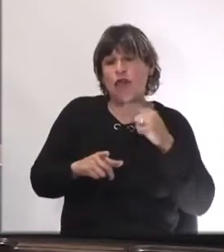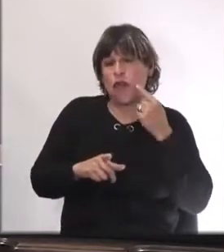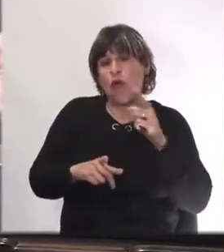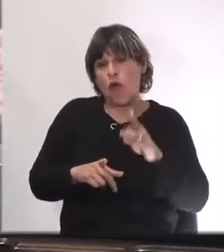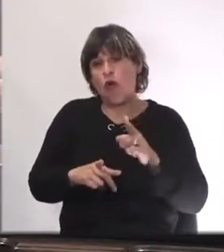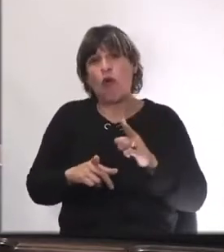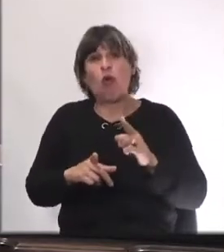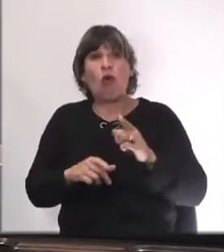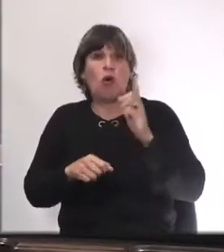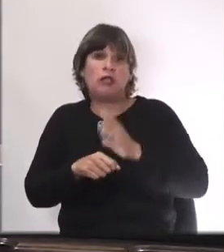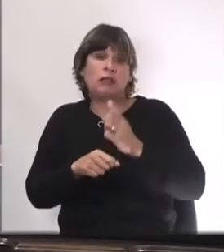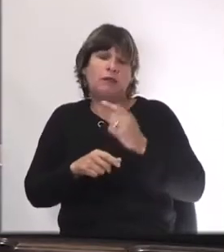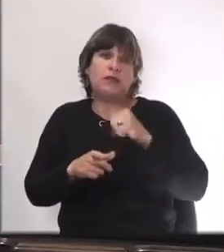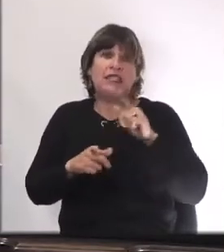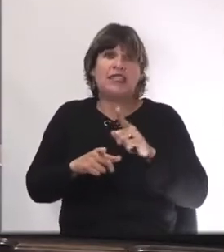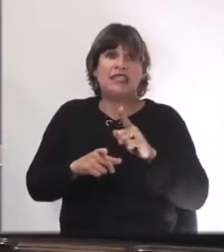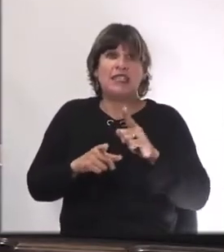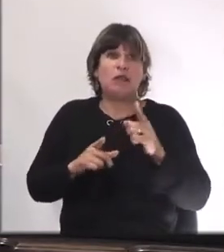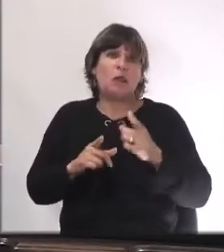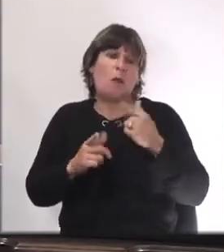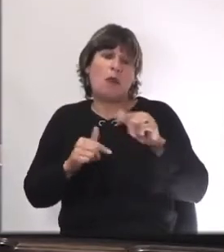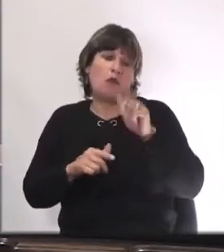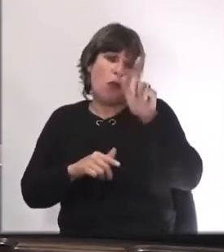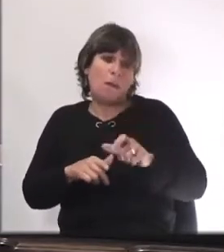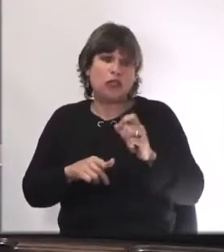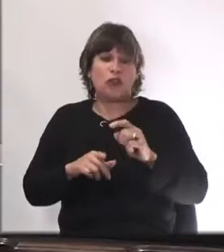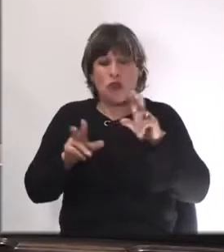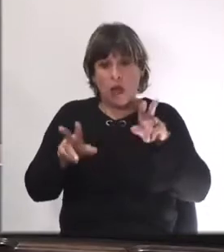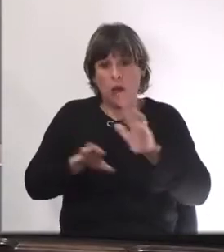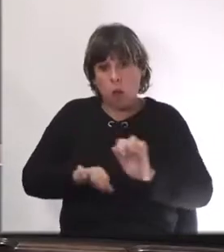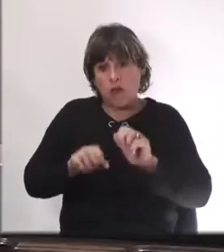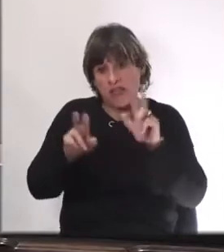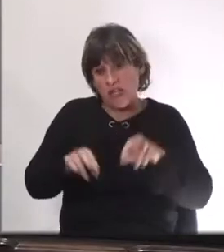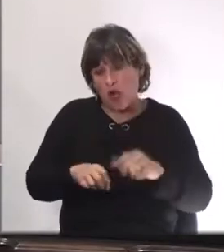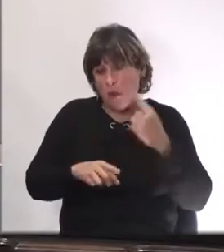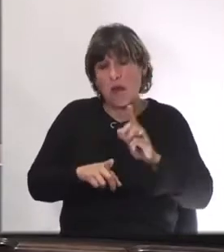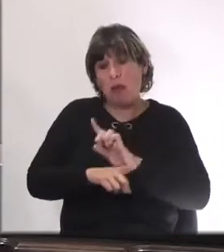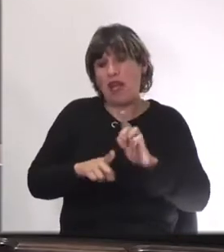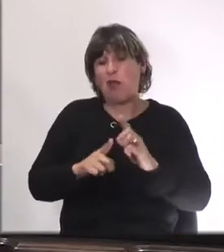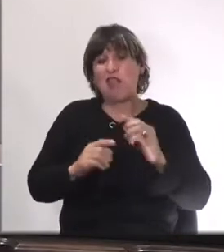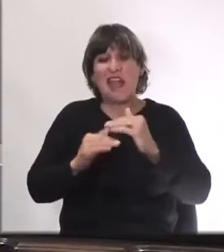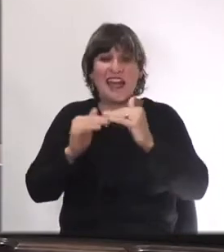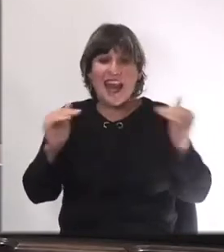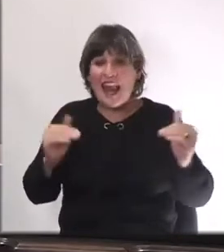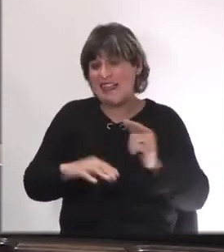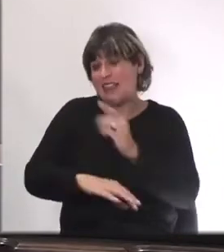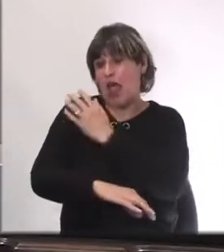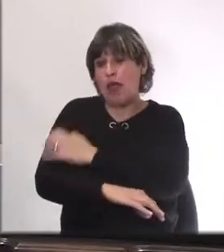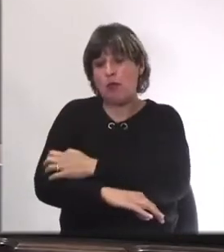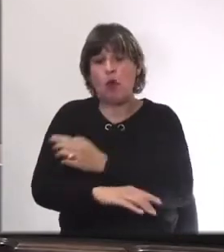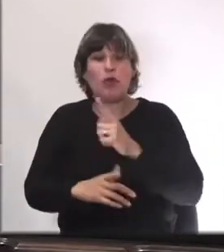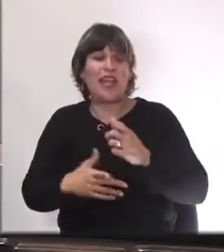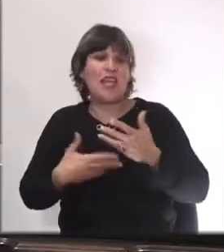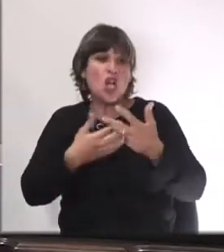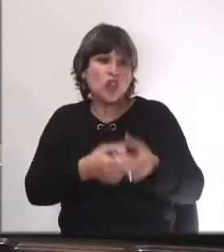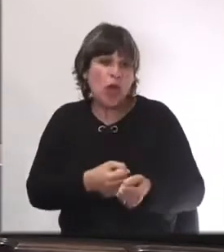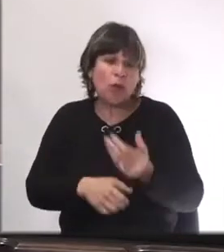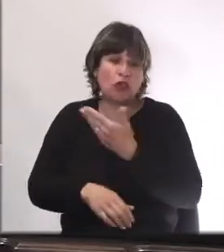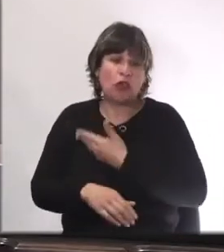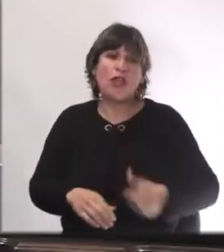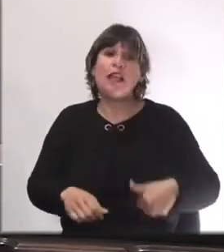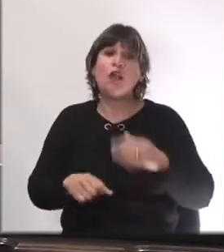no ser considerado un indigente, del ingreso que alguien tiene que tener para no ser considerado pobre, y los apoyos que el gobierno debería haber